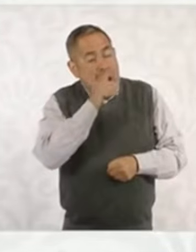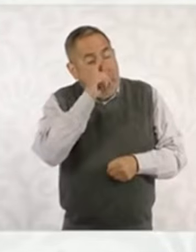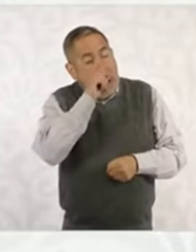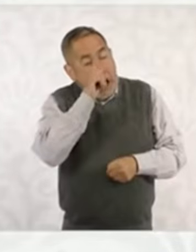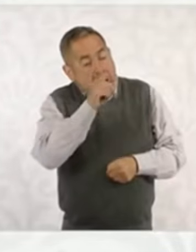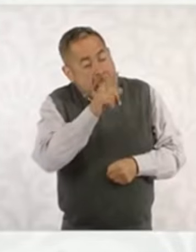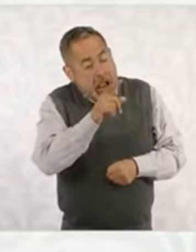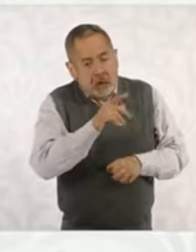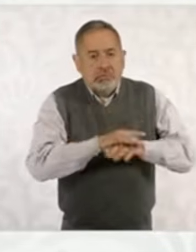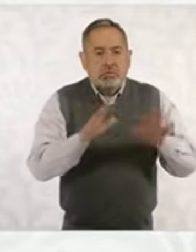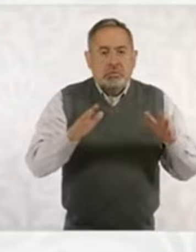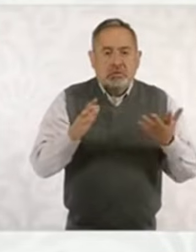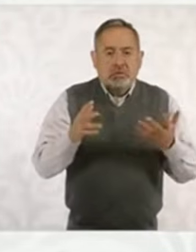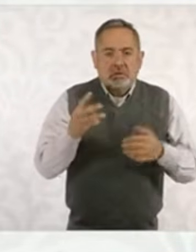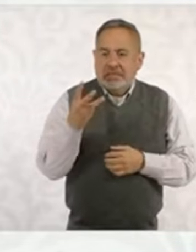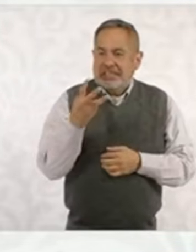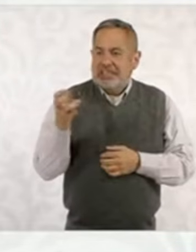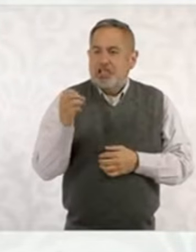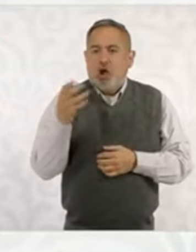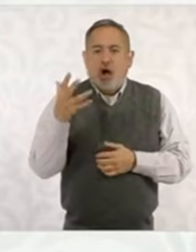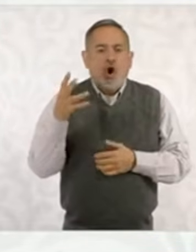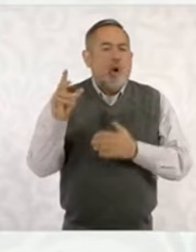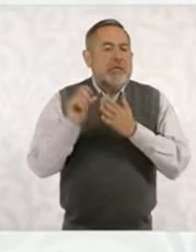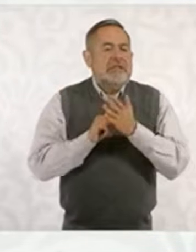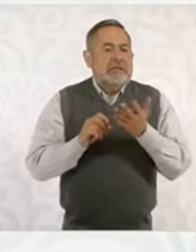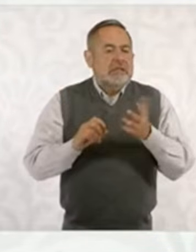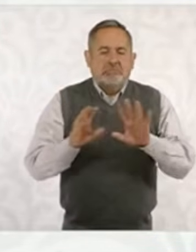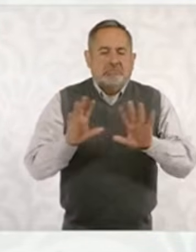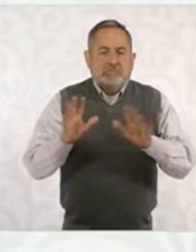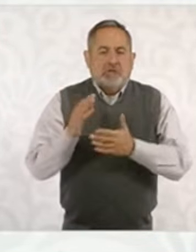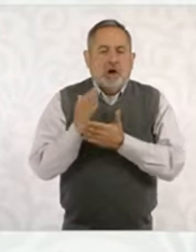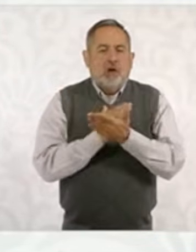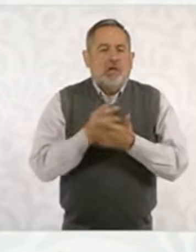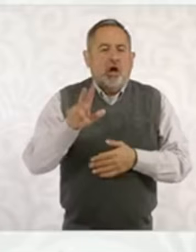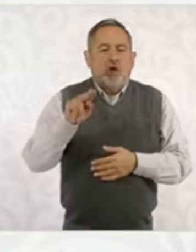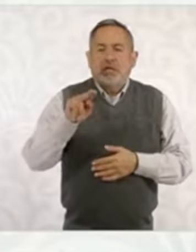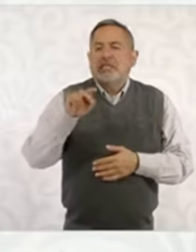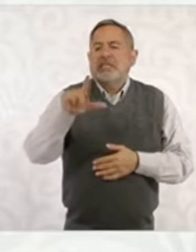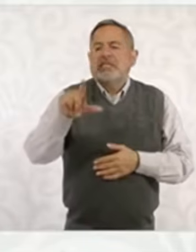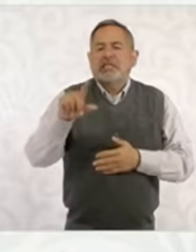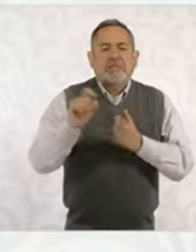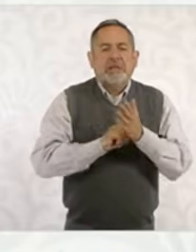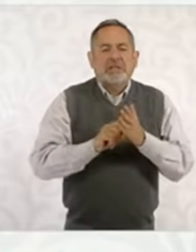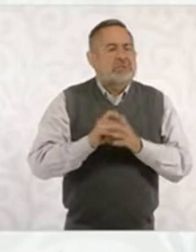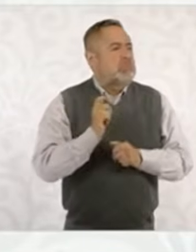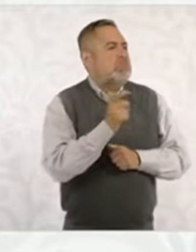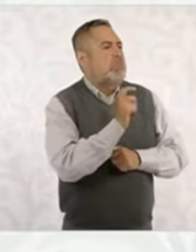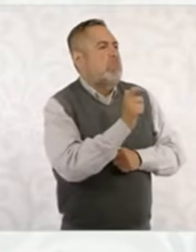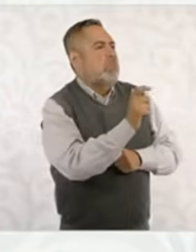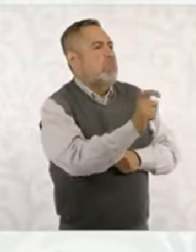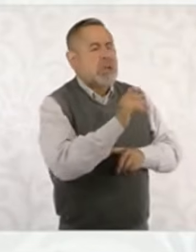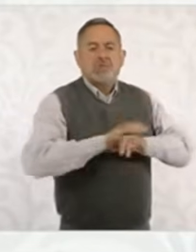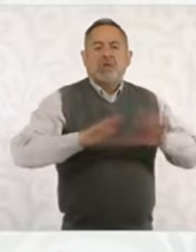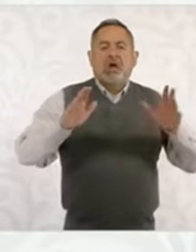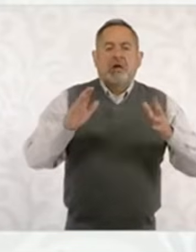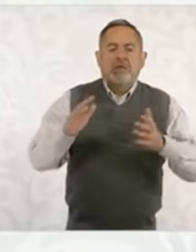nunca, eran 305 meses, ahora tan solo son 87 meses. La que sigue, por